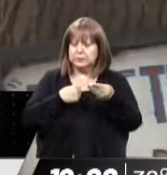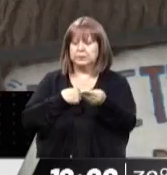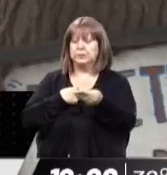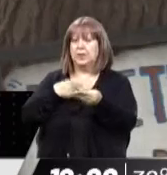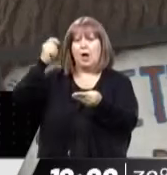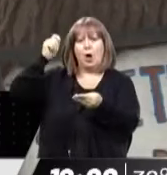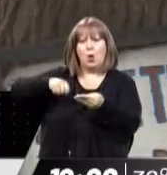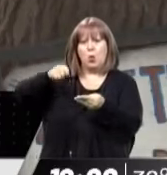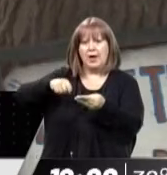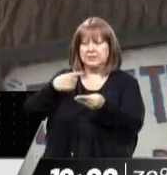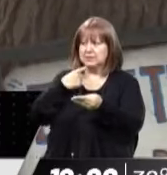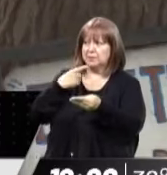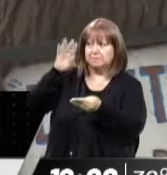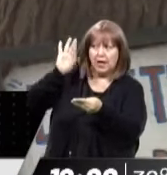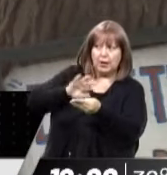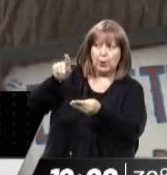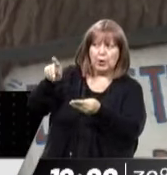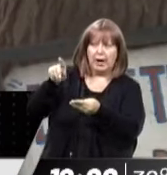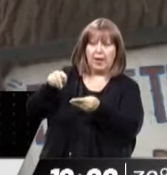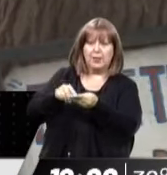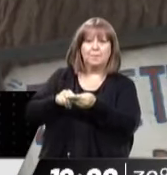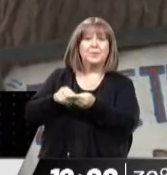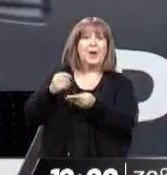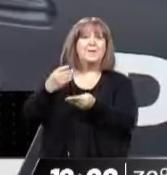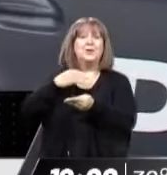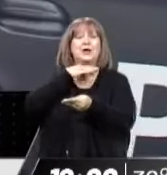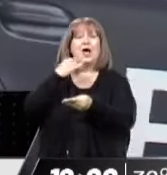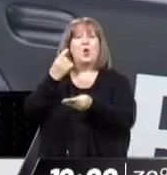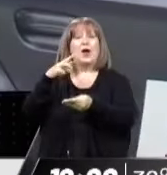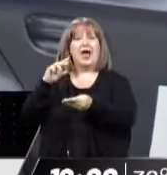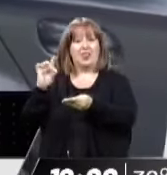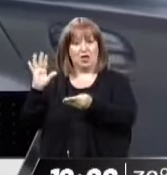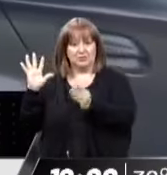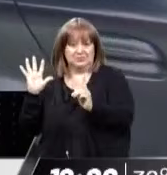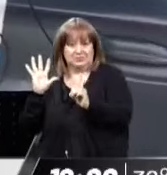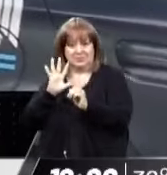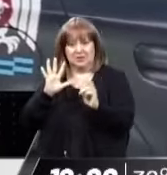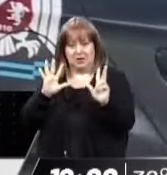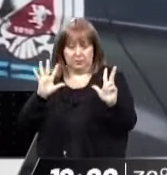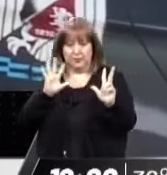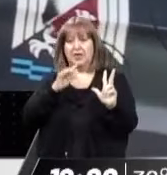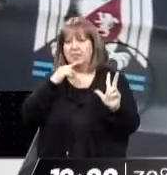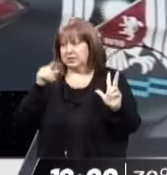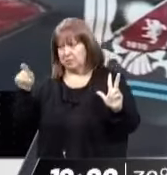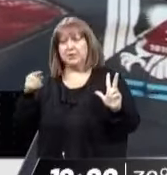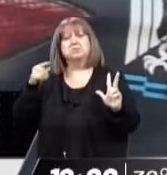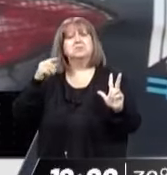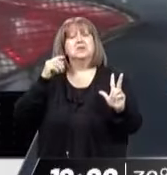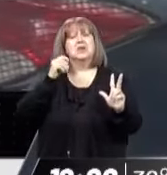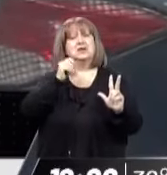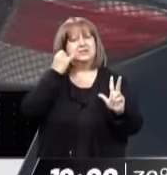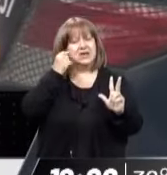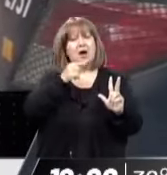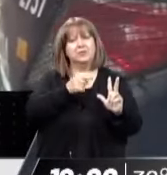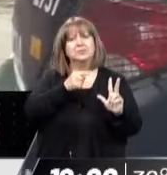al dar las condenas. ¿Por qué? Porque el jurado popular consideró que eran culpables por homicidio en